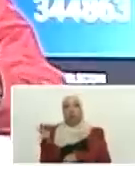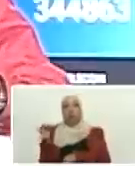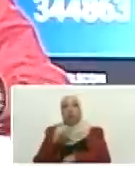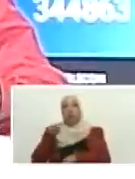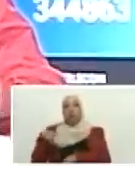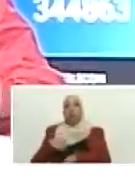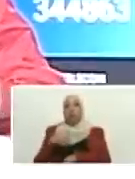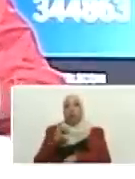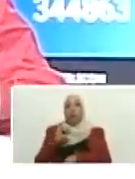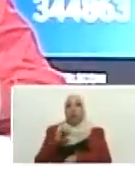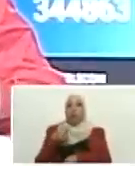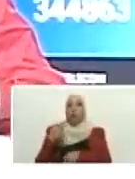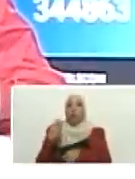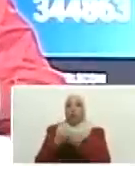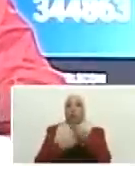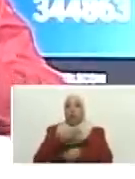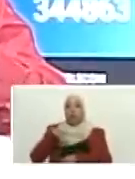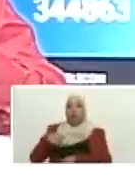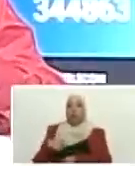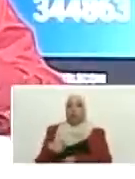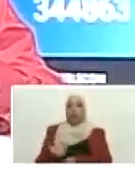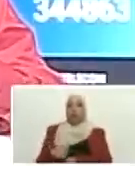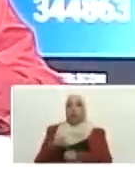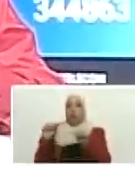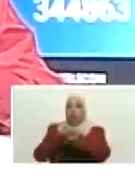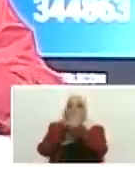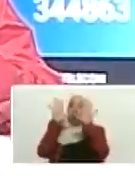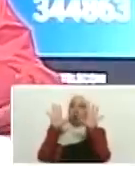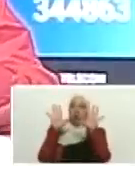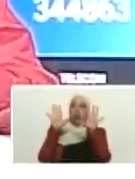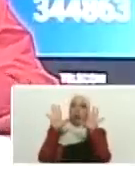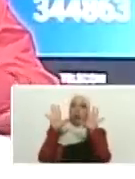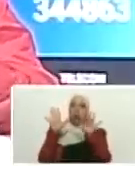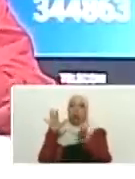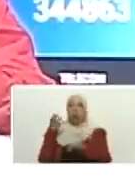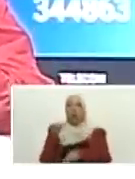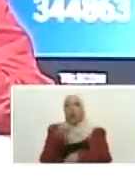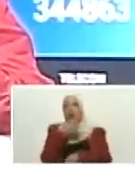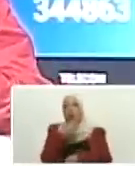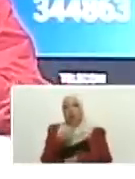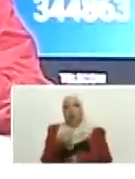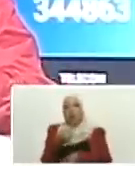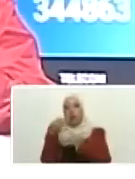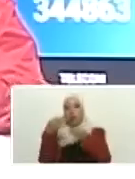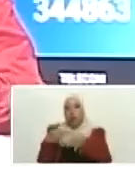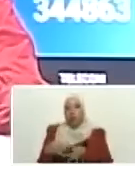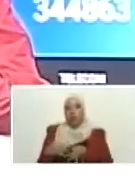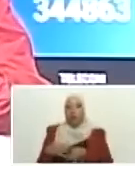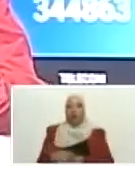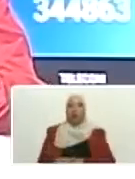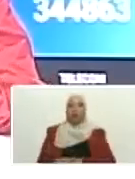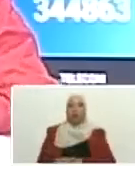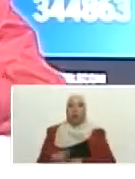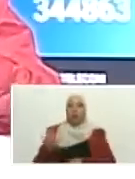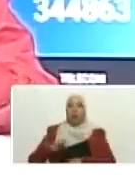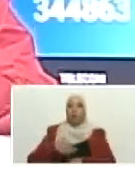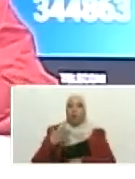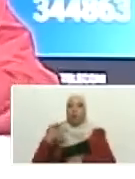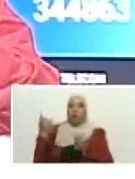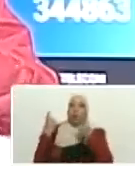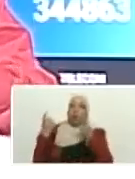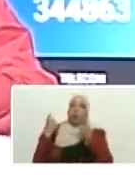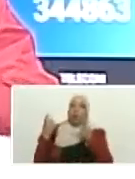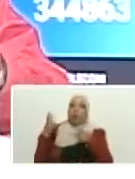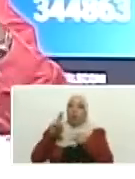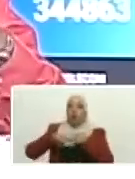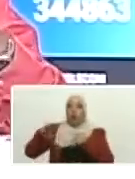nosotros tengamos un relato claro, sencillo, simple, que podamos enseñarle a un